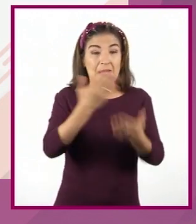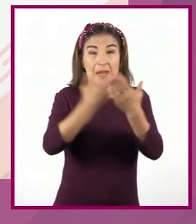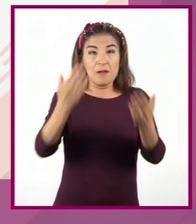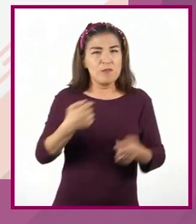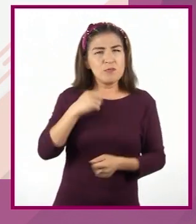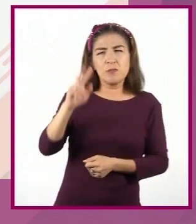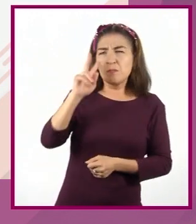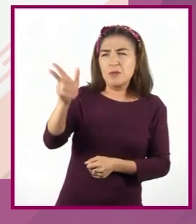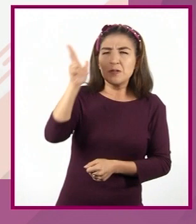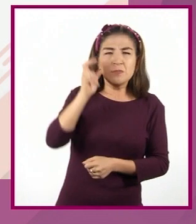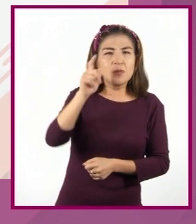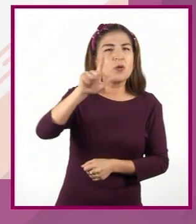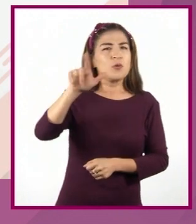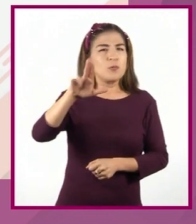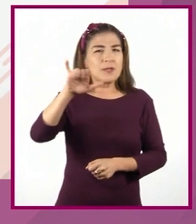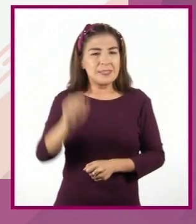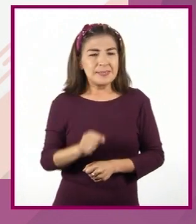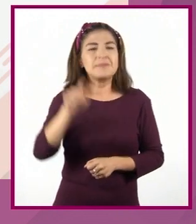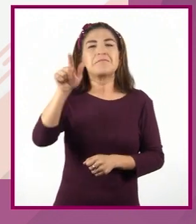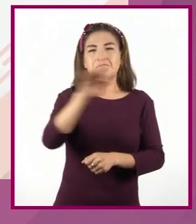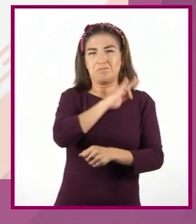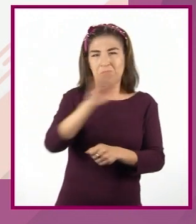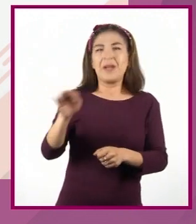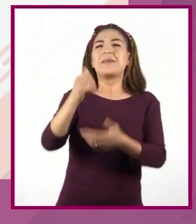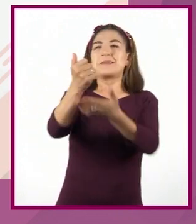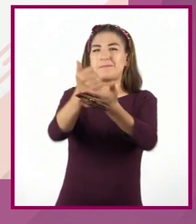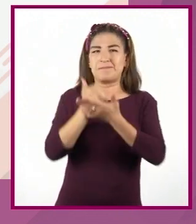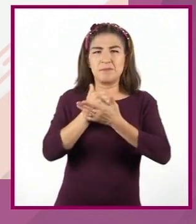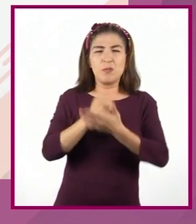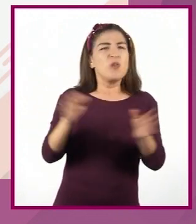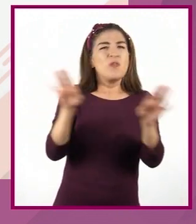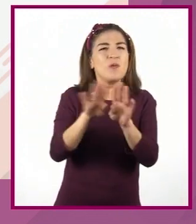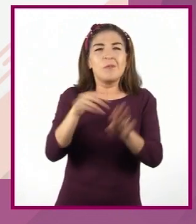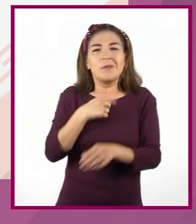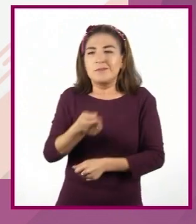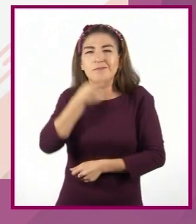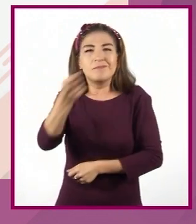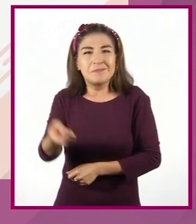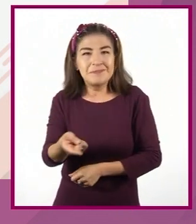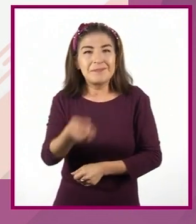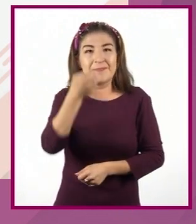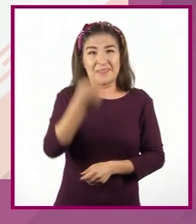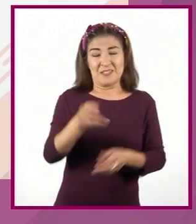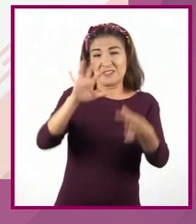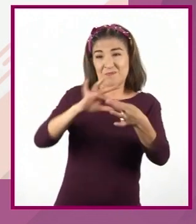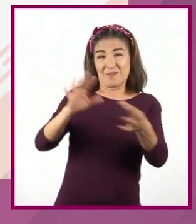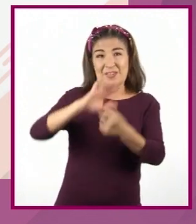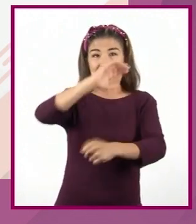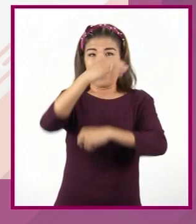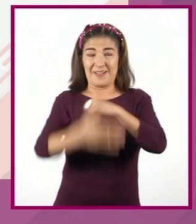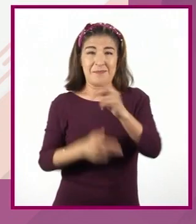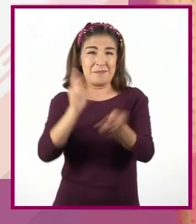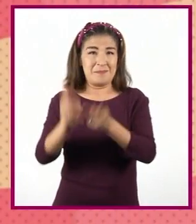Luis, me doy cuenta de que él puede ayudarme. ¿Cómo se lo diré? ¿Al final de su charla?